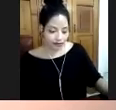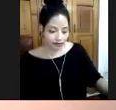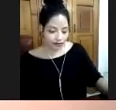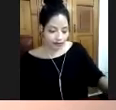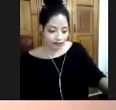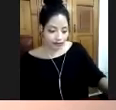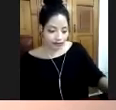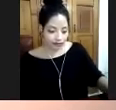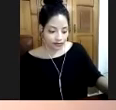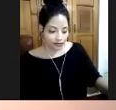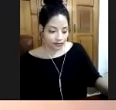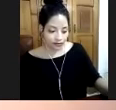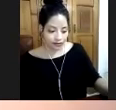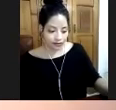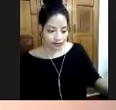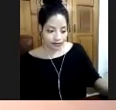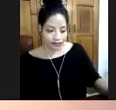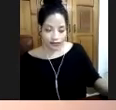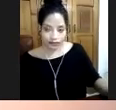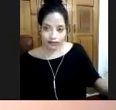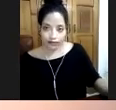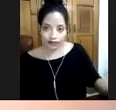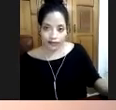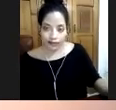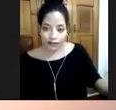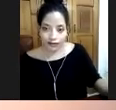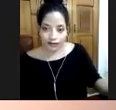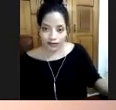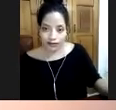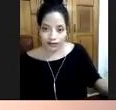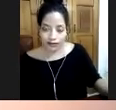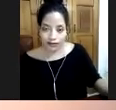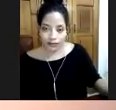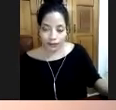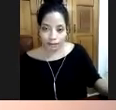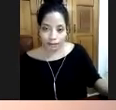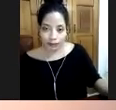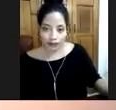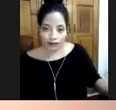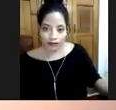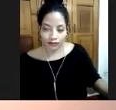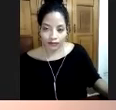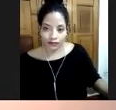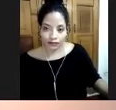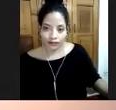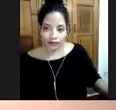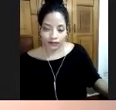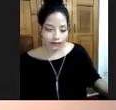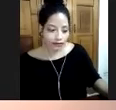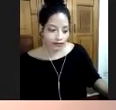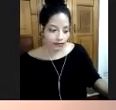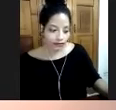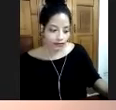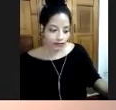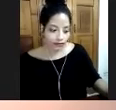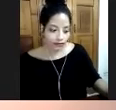región pertenezco, pero con esa información pueden sacar bastantes datos. Entonces, los papás tienen que estar un poco más pendientes de la información que